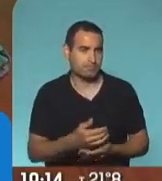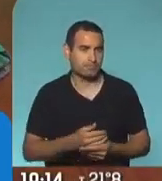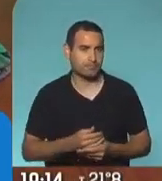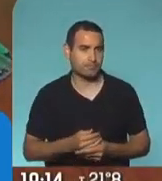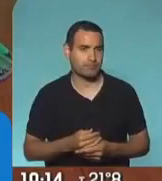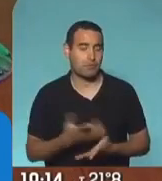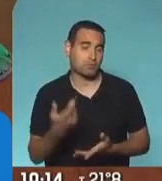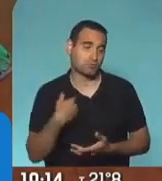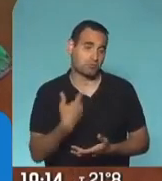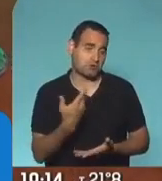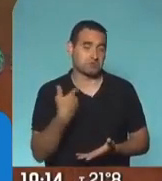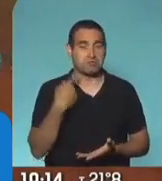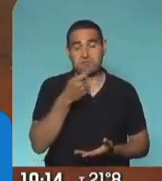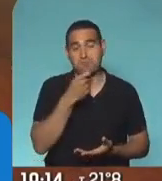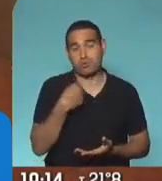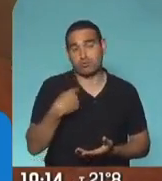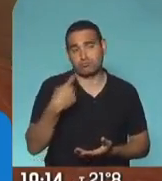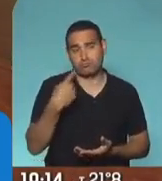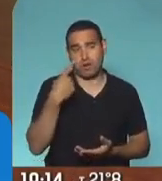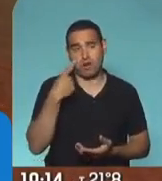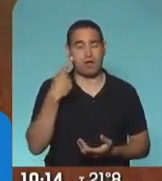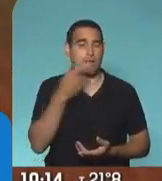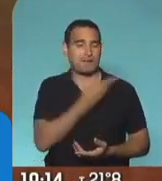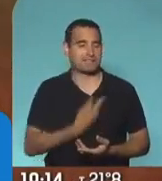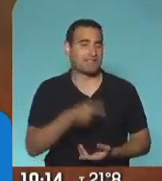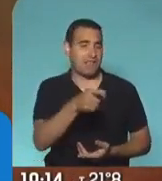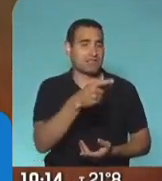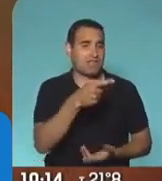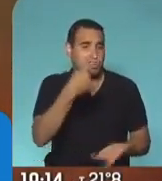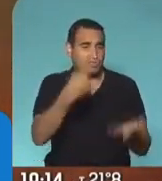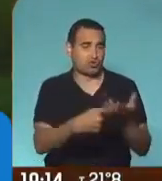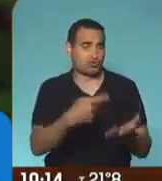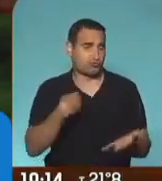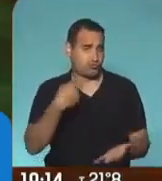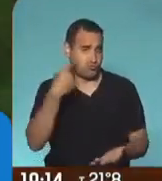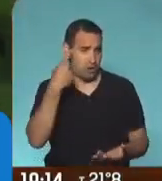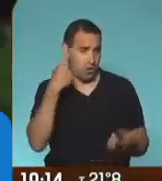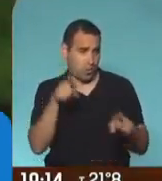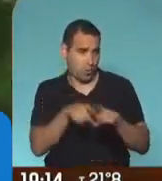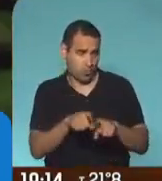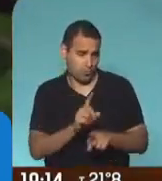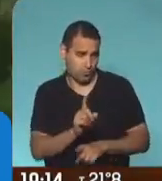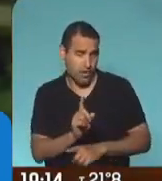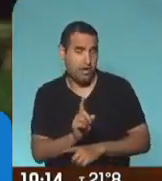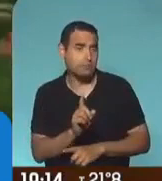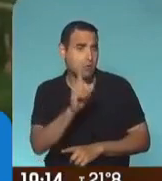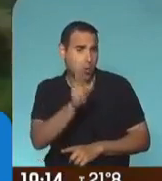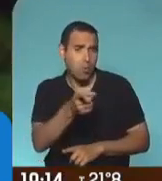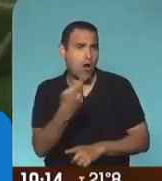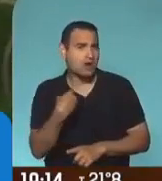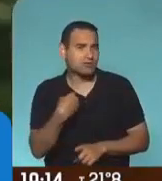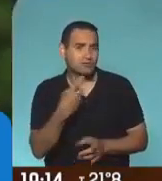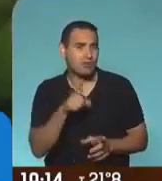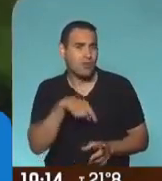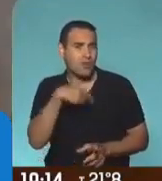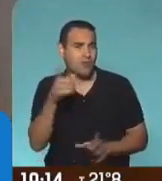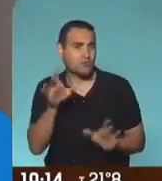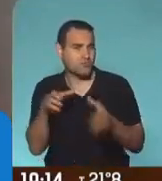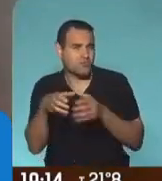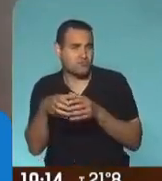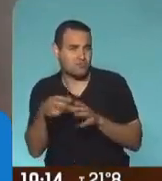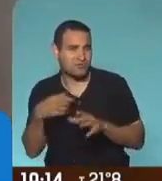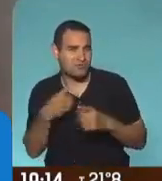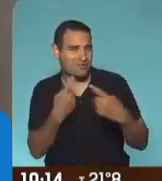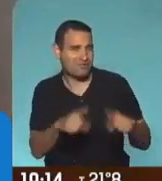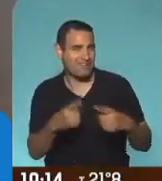a ver, yo puedo estar en desacuerdo con la medida que tomó el presidente, pero no tengo ningún tipo de injerencia, pertenezco a otro poder y es facultad